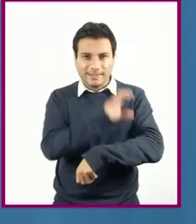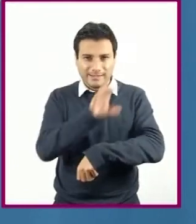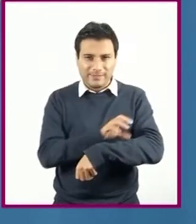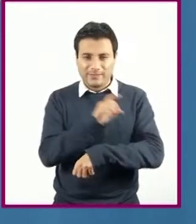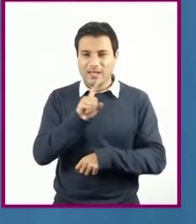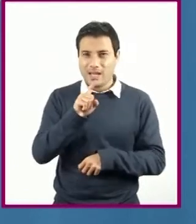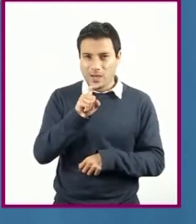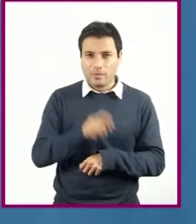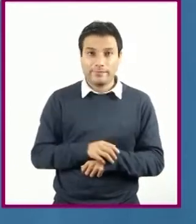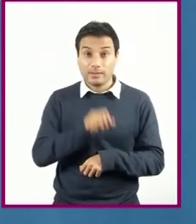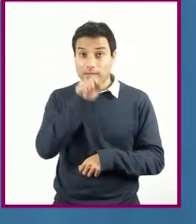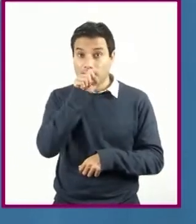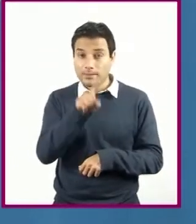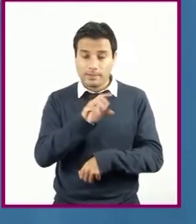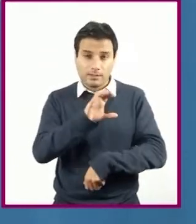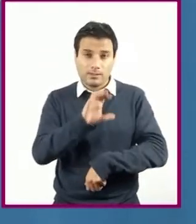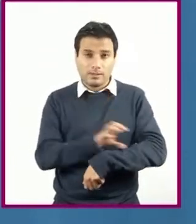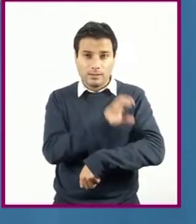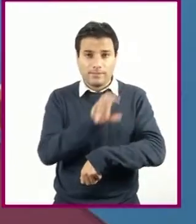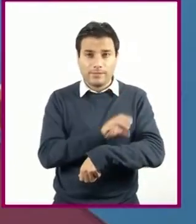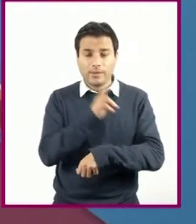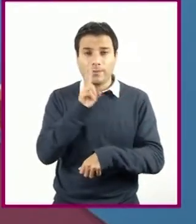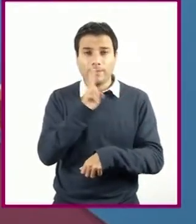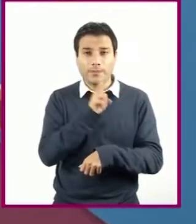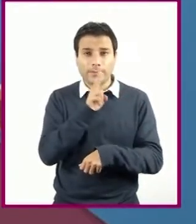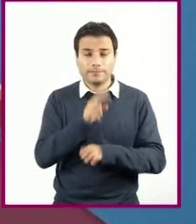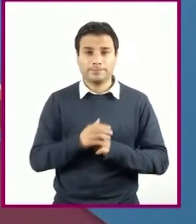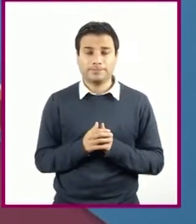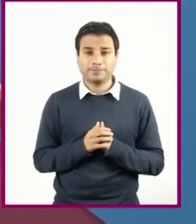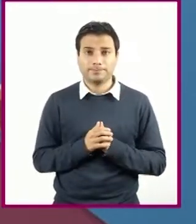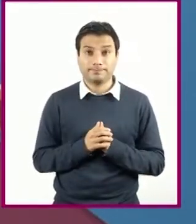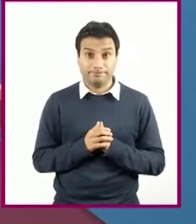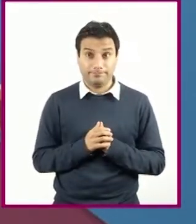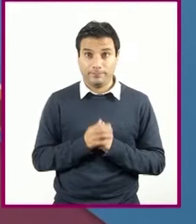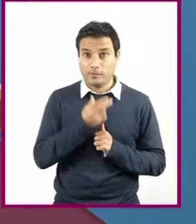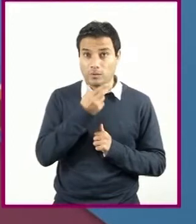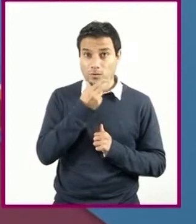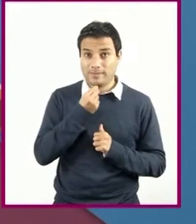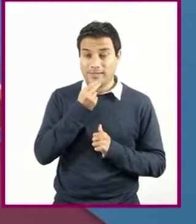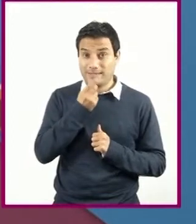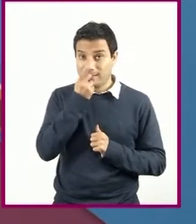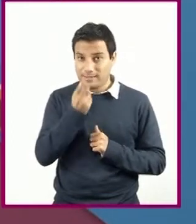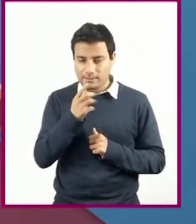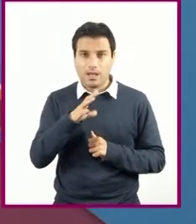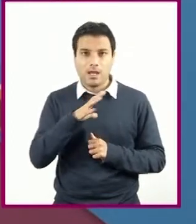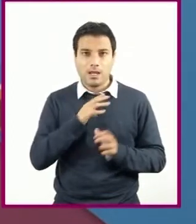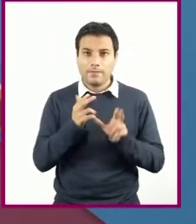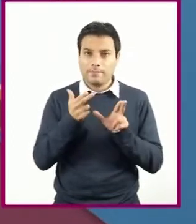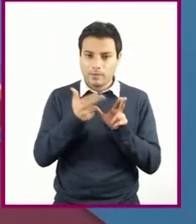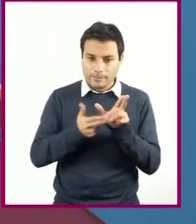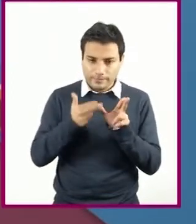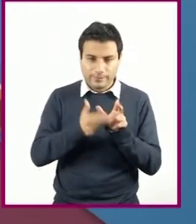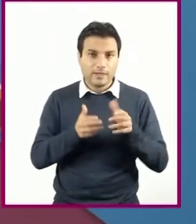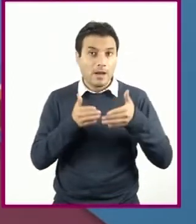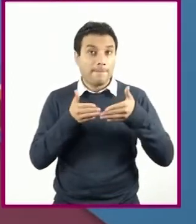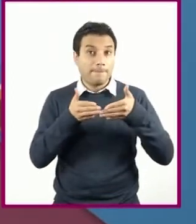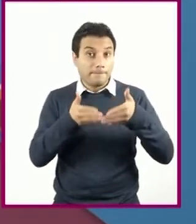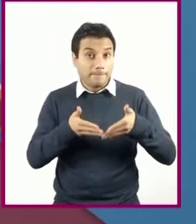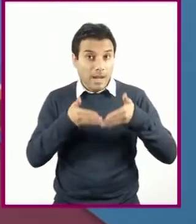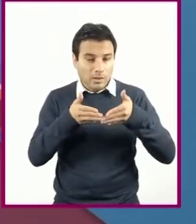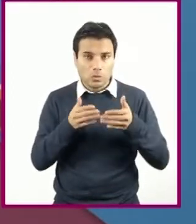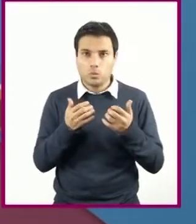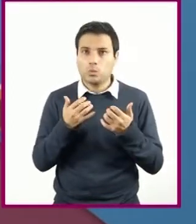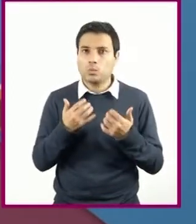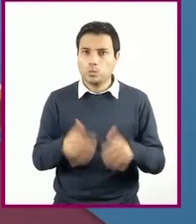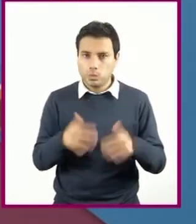sí, la energía eólica. Hace énfasis en el ferrocarril y el barco de vapor como